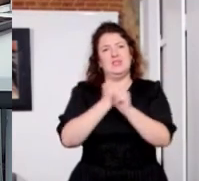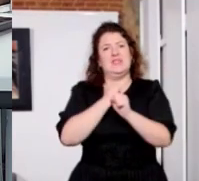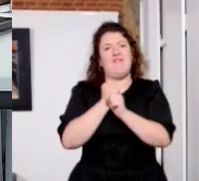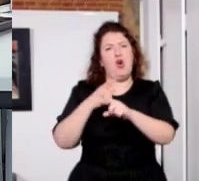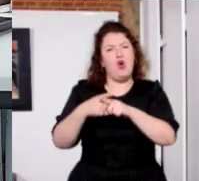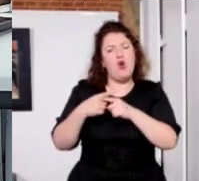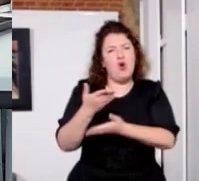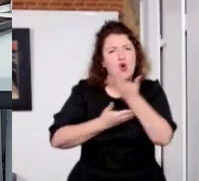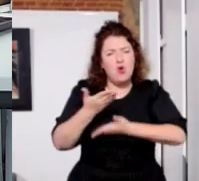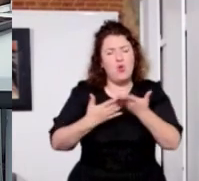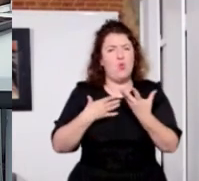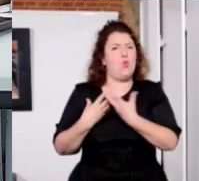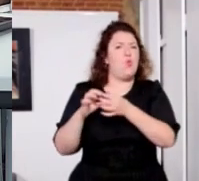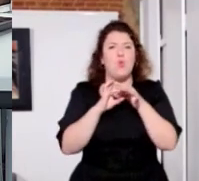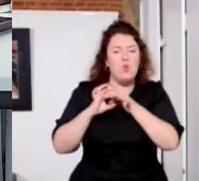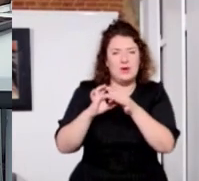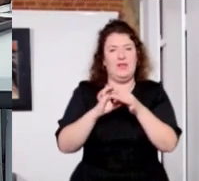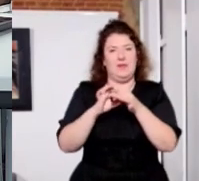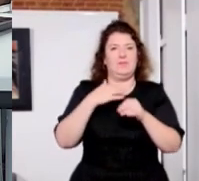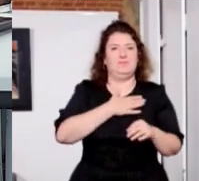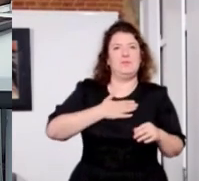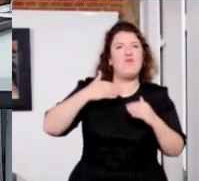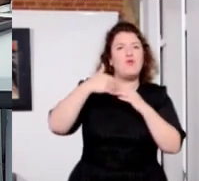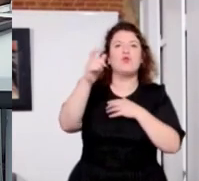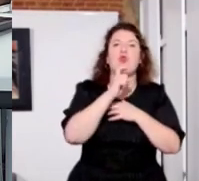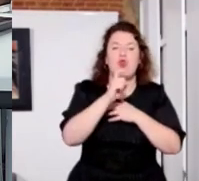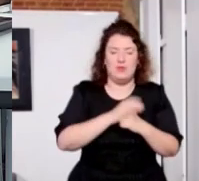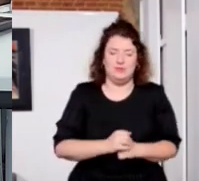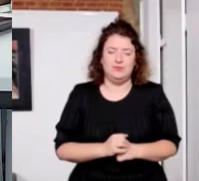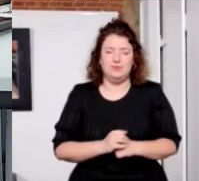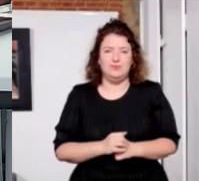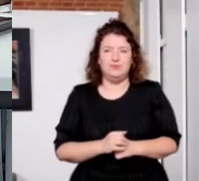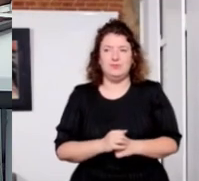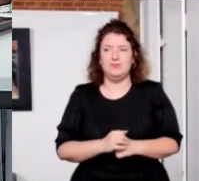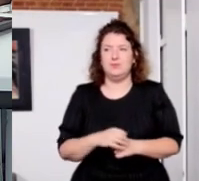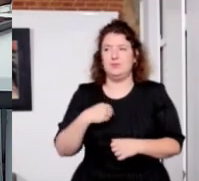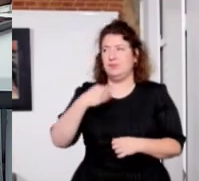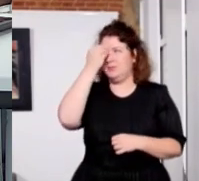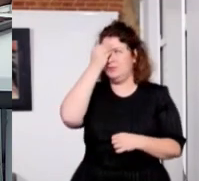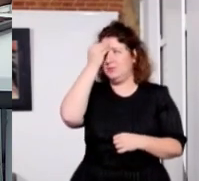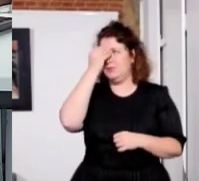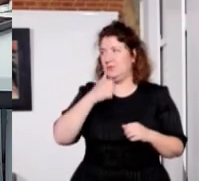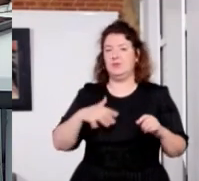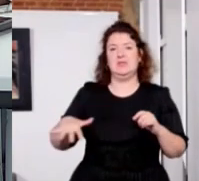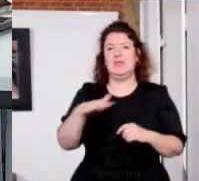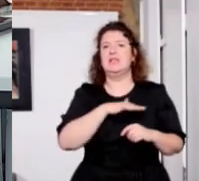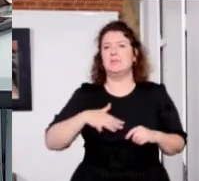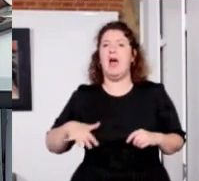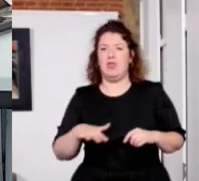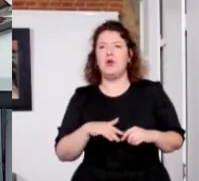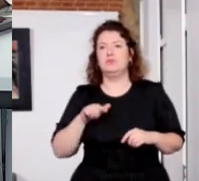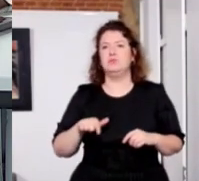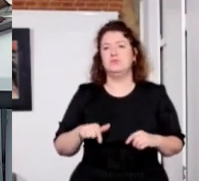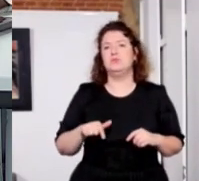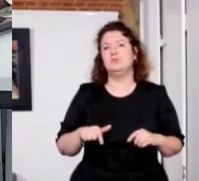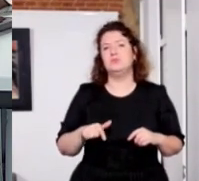cohesión, unido y mirando hacia el futuro, ¿no? Yo creo es un espacio, el de hoy, que de alguna